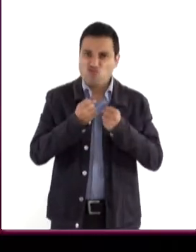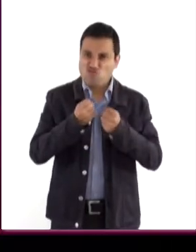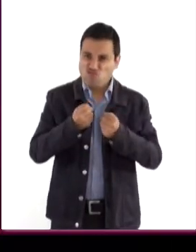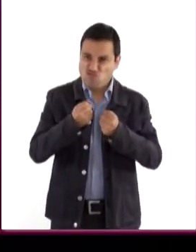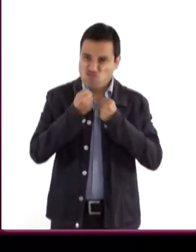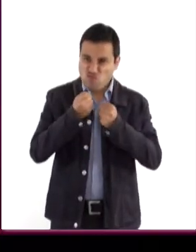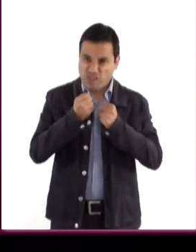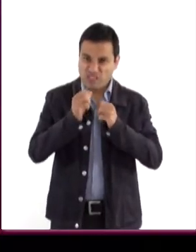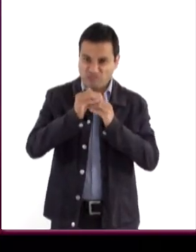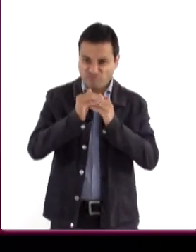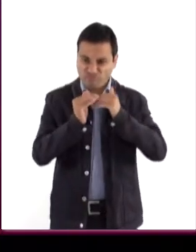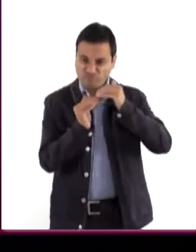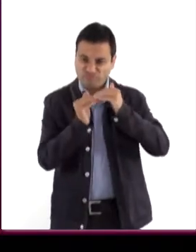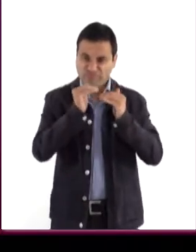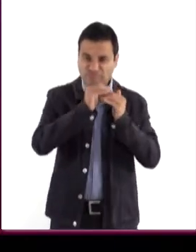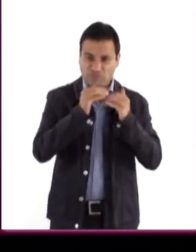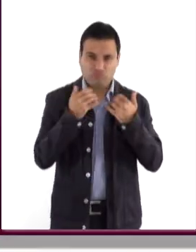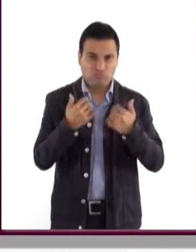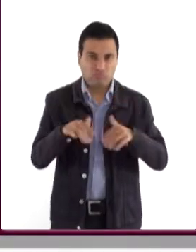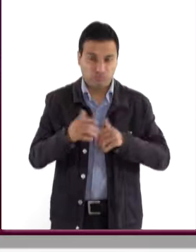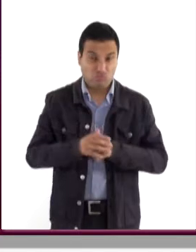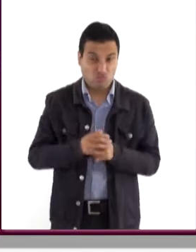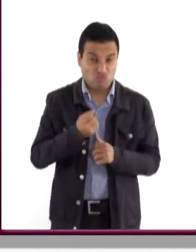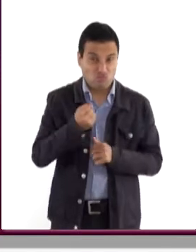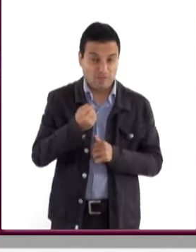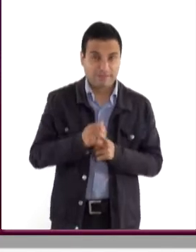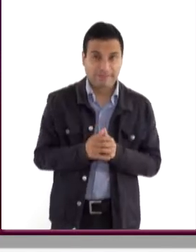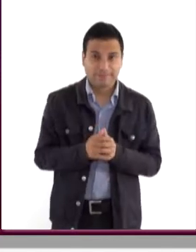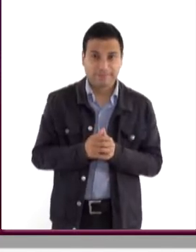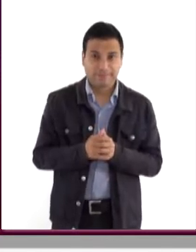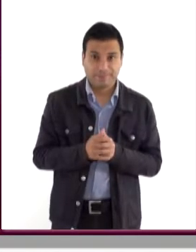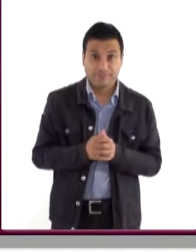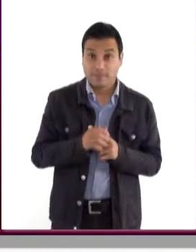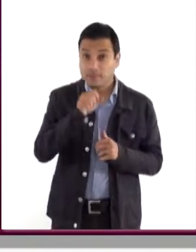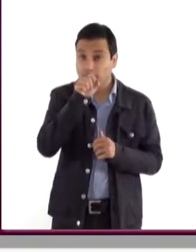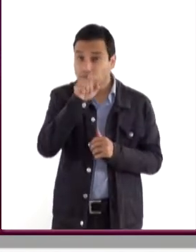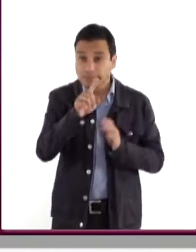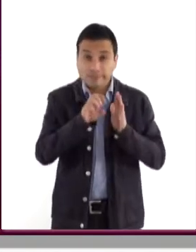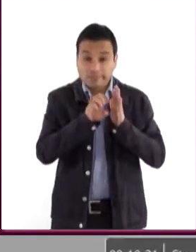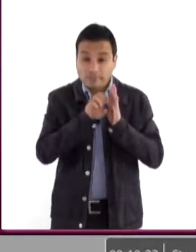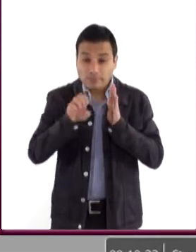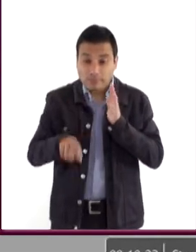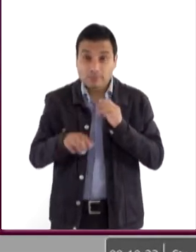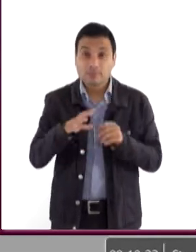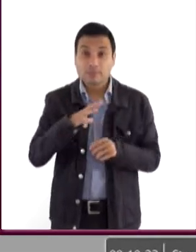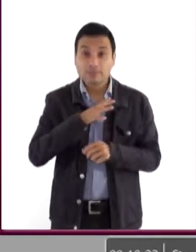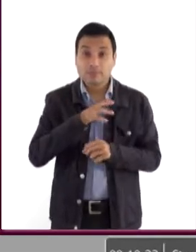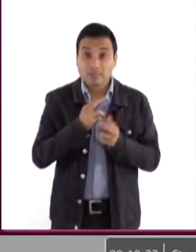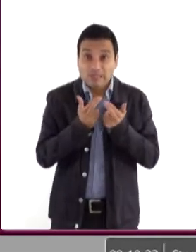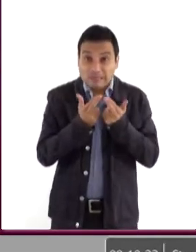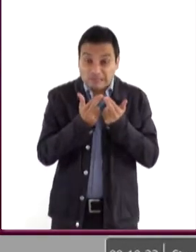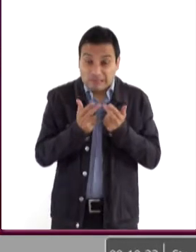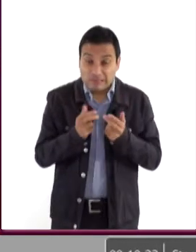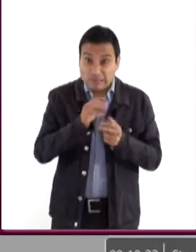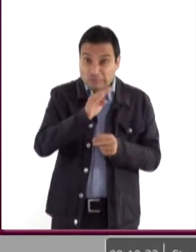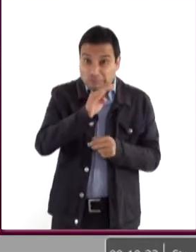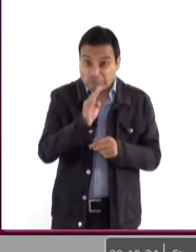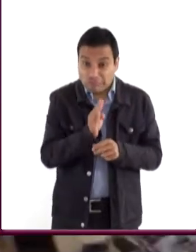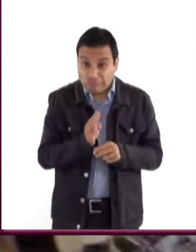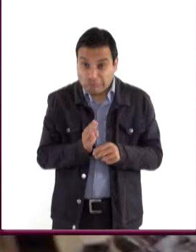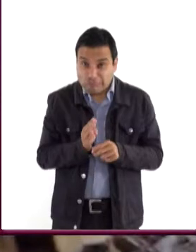una forma tremendamente eficaz, incluso si se presentan microfracturas, también llamadas